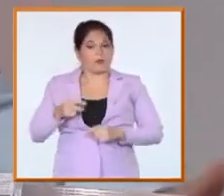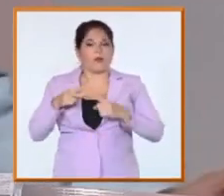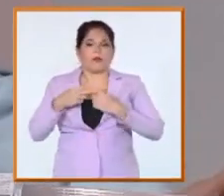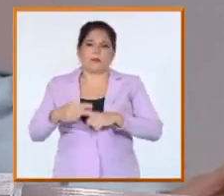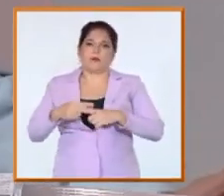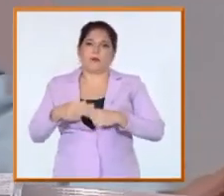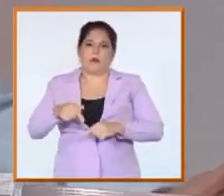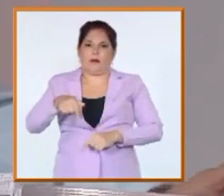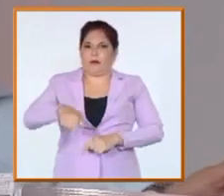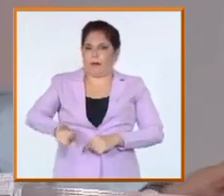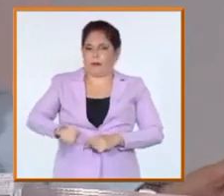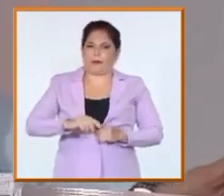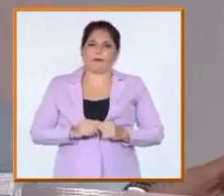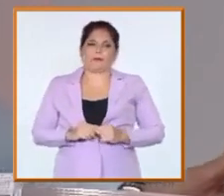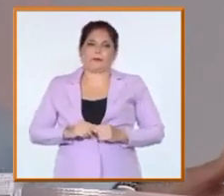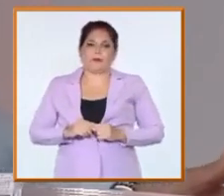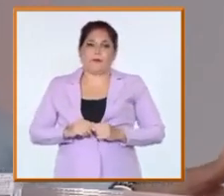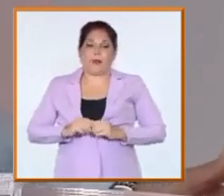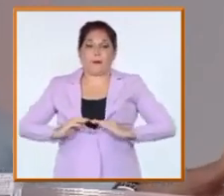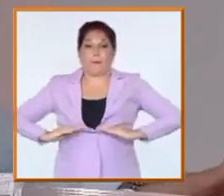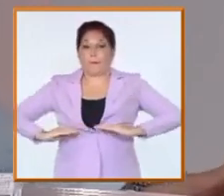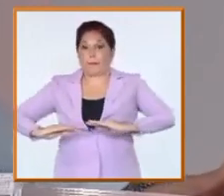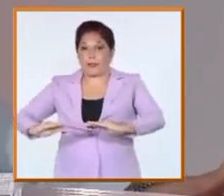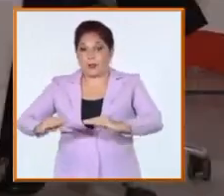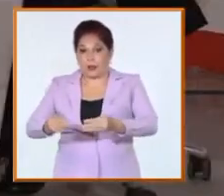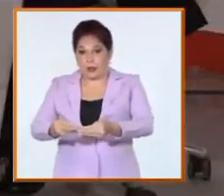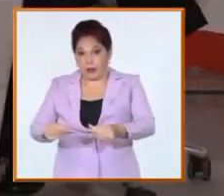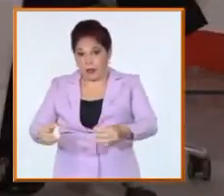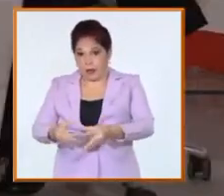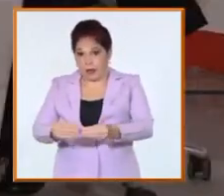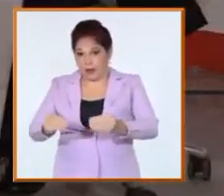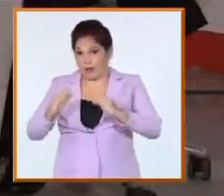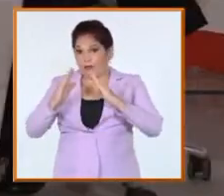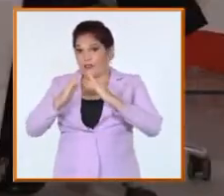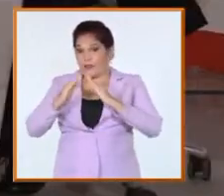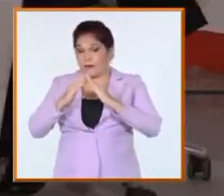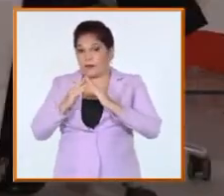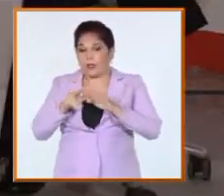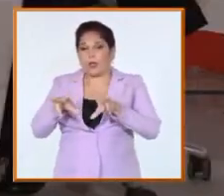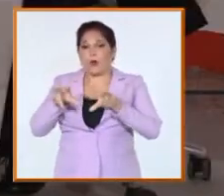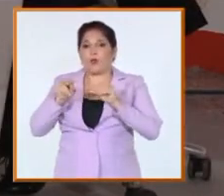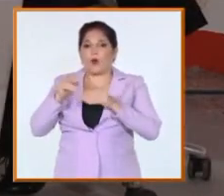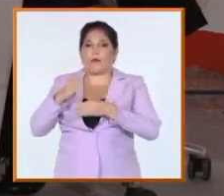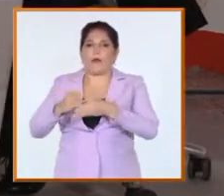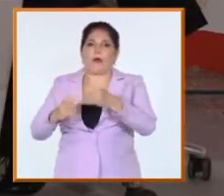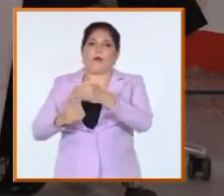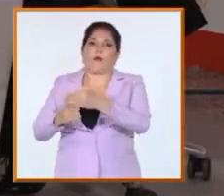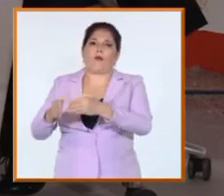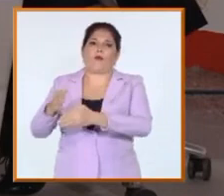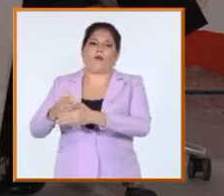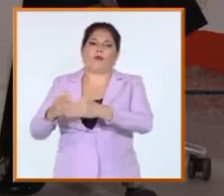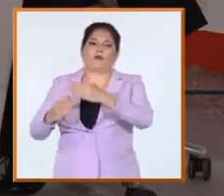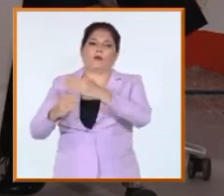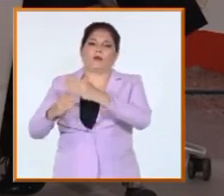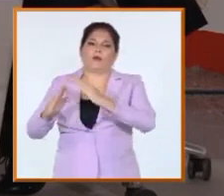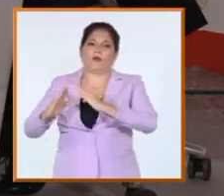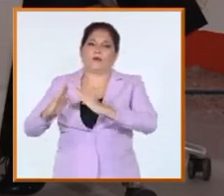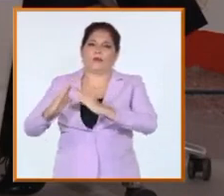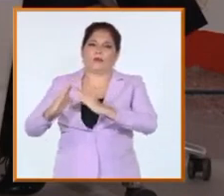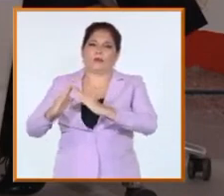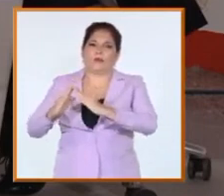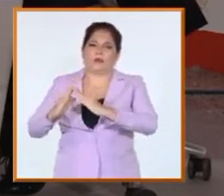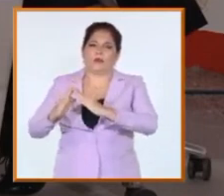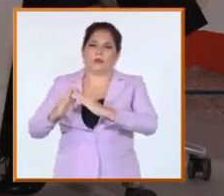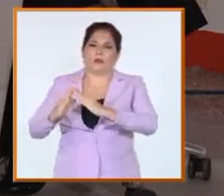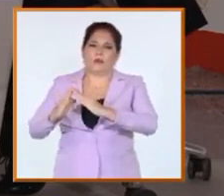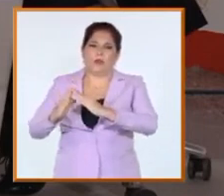solución hay un nivel de piso de tierra de viviendas que han surgido nuevas que que no